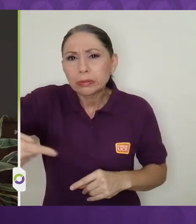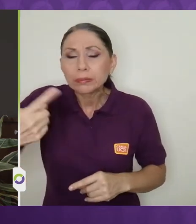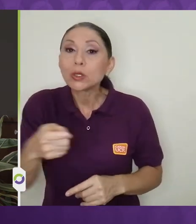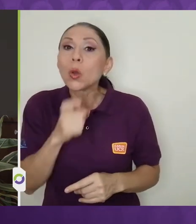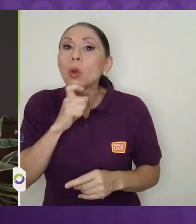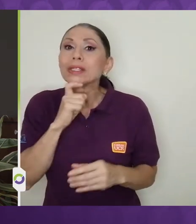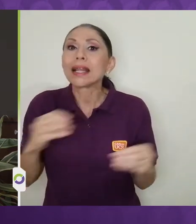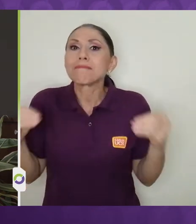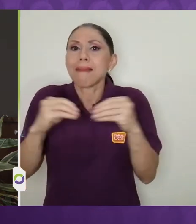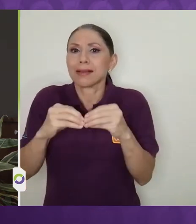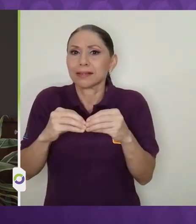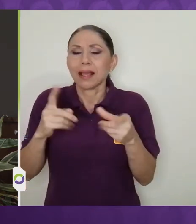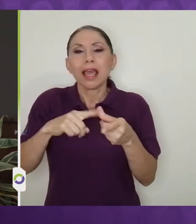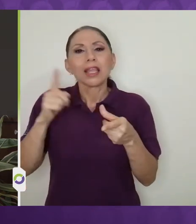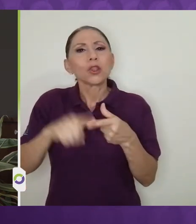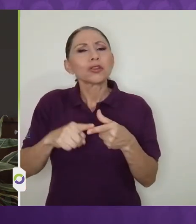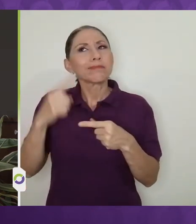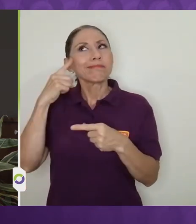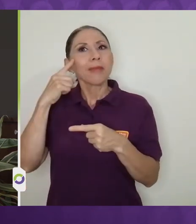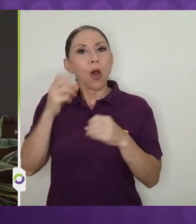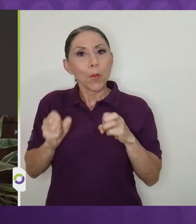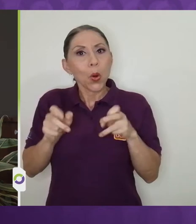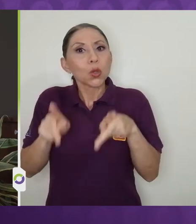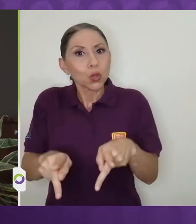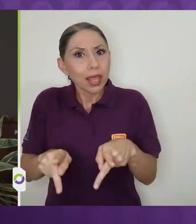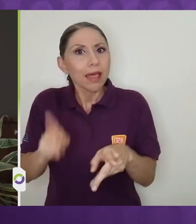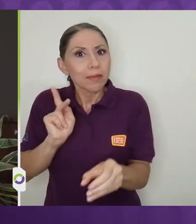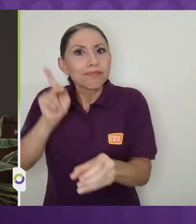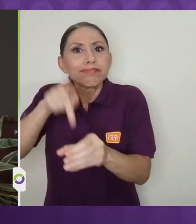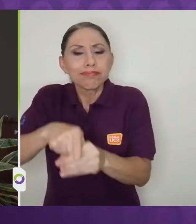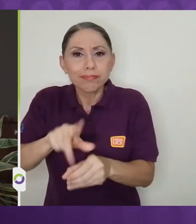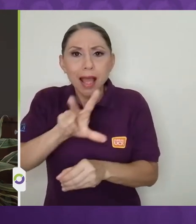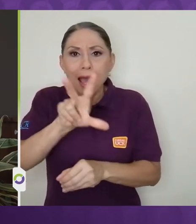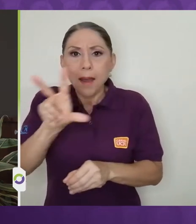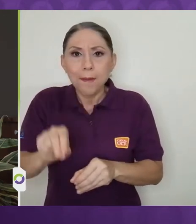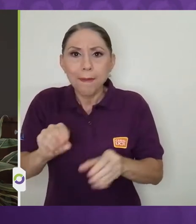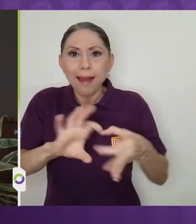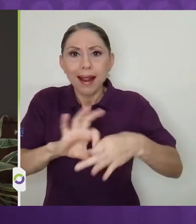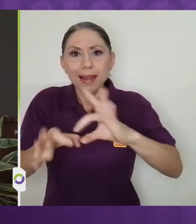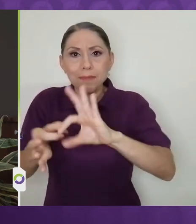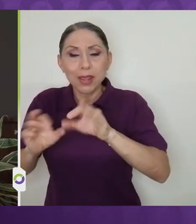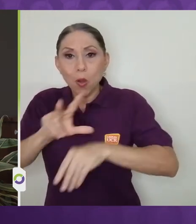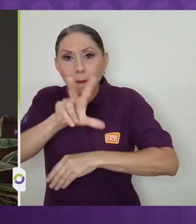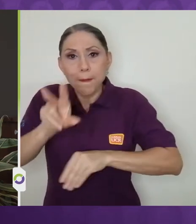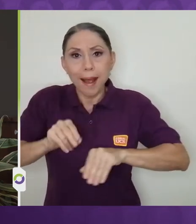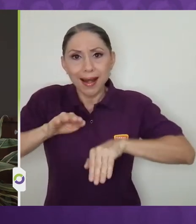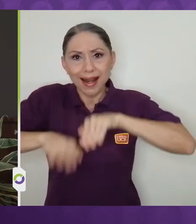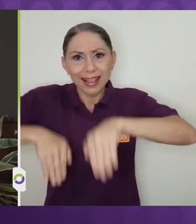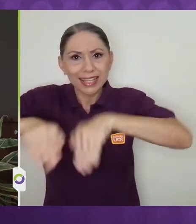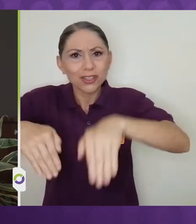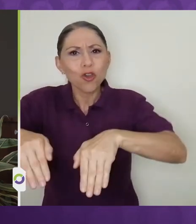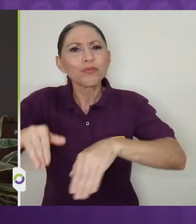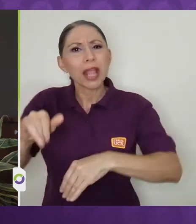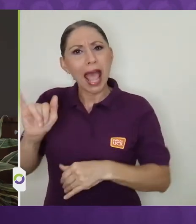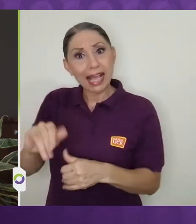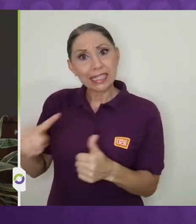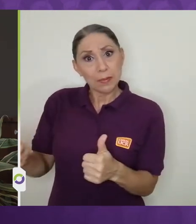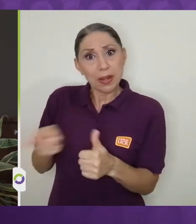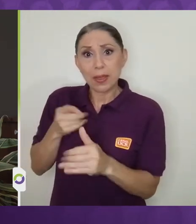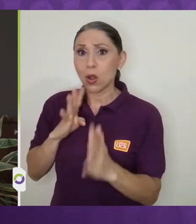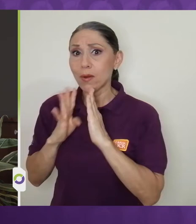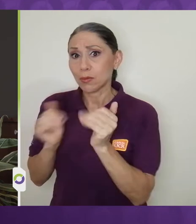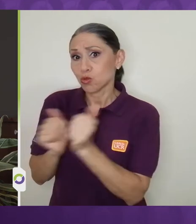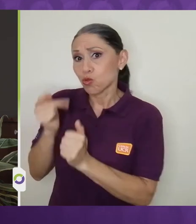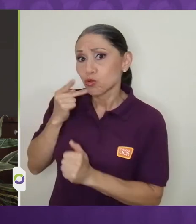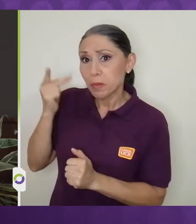la posibilidad de poder incursionar en el deporte paralímpico, en lo que es paranatación. Y así lo analizamos,